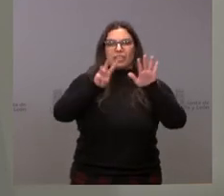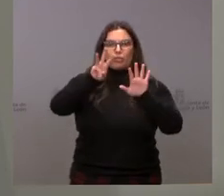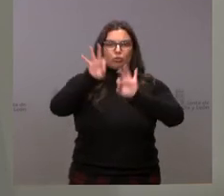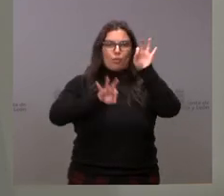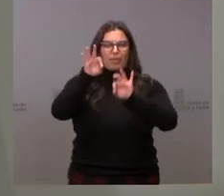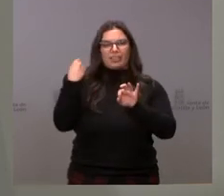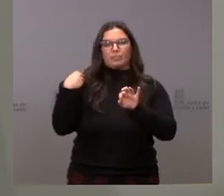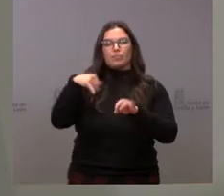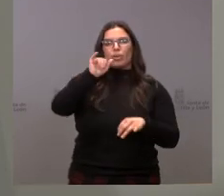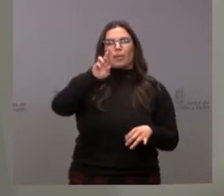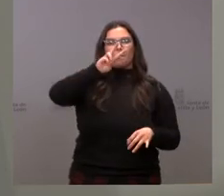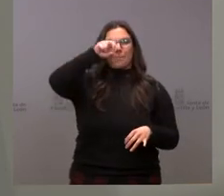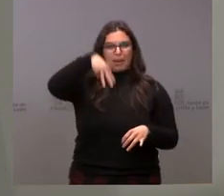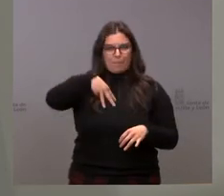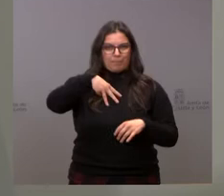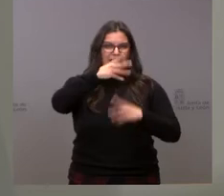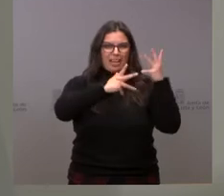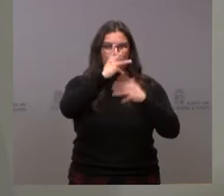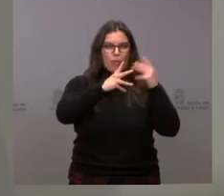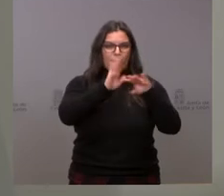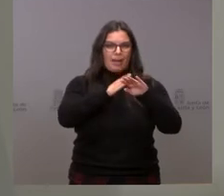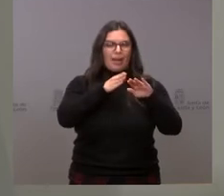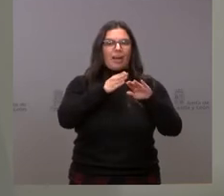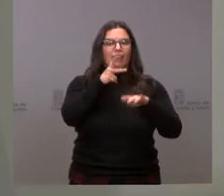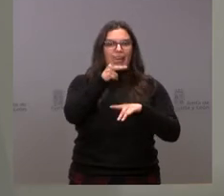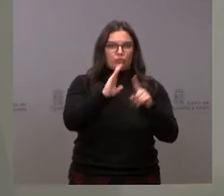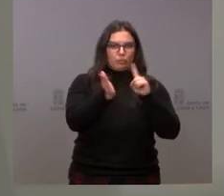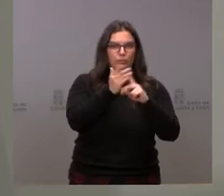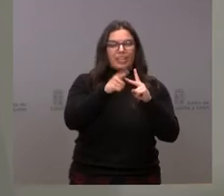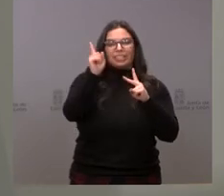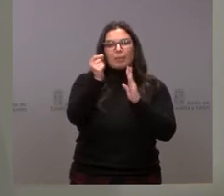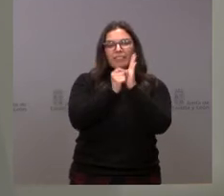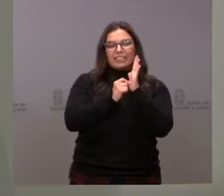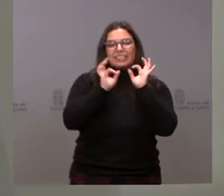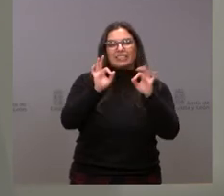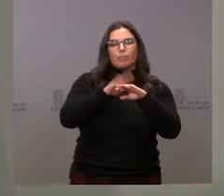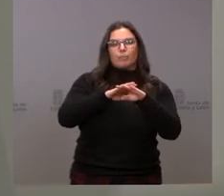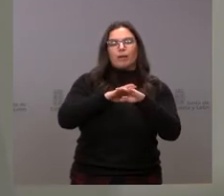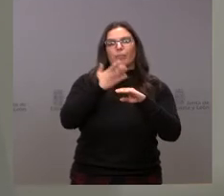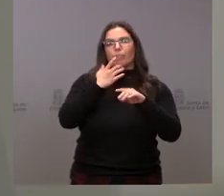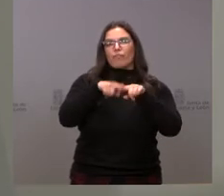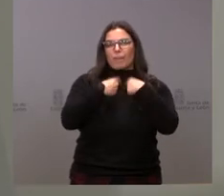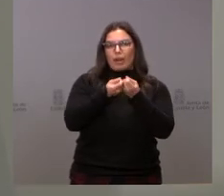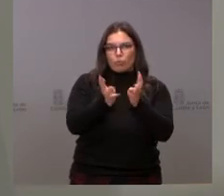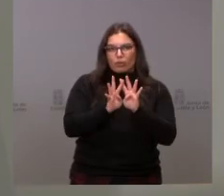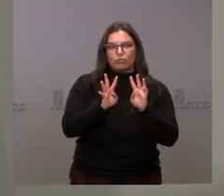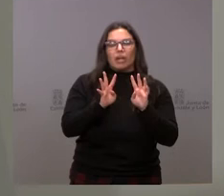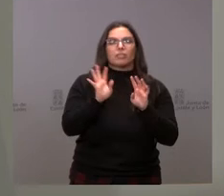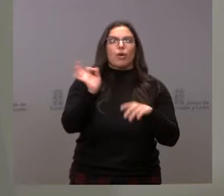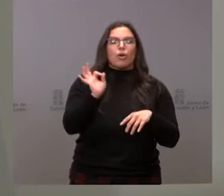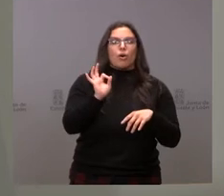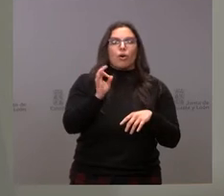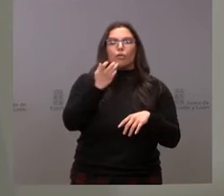iprem como acceso del mismo y además se mantienen los factores correctores como es el caso de las familias numerosas las que tienen alguna